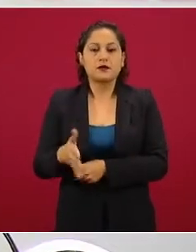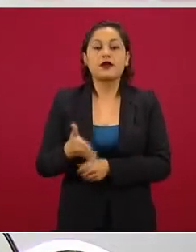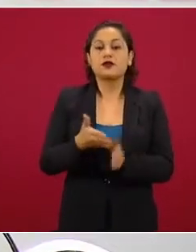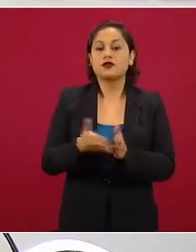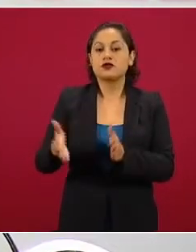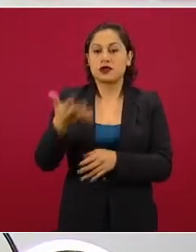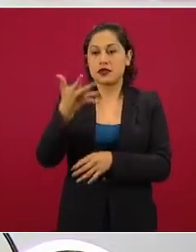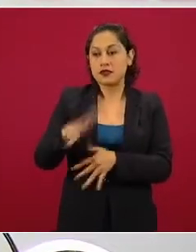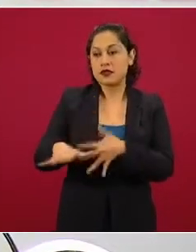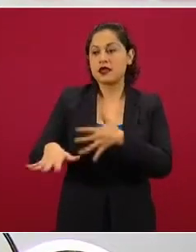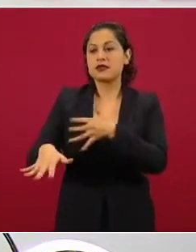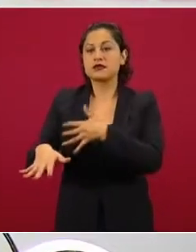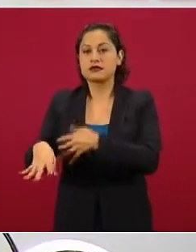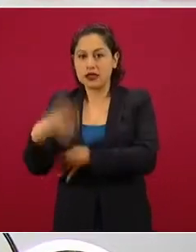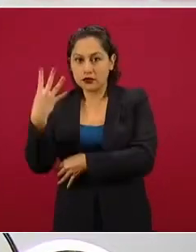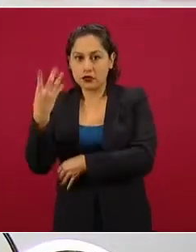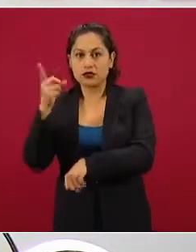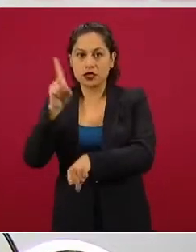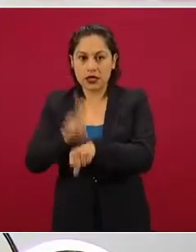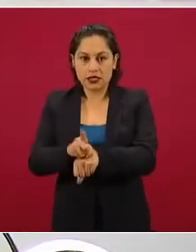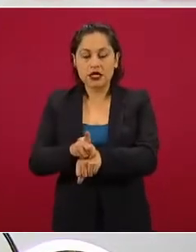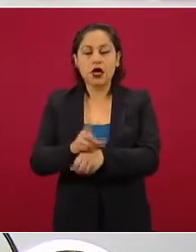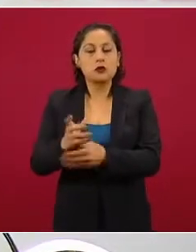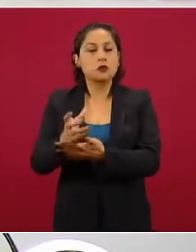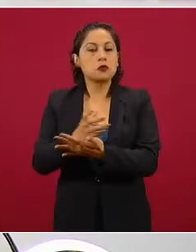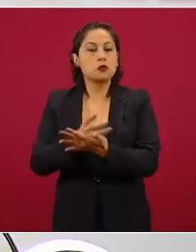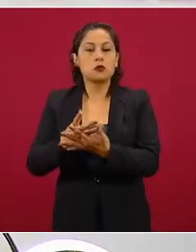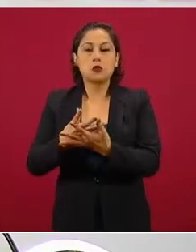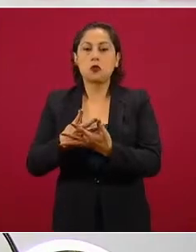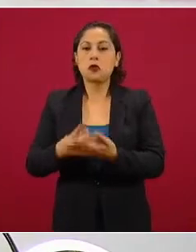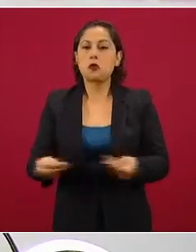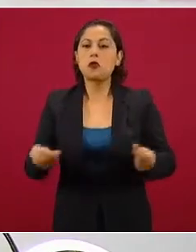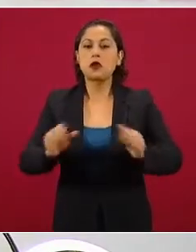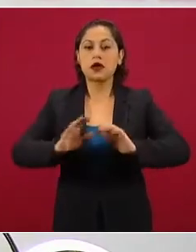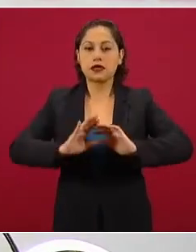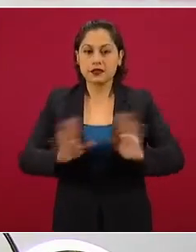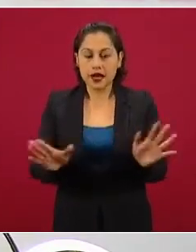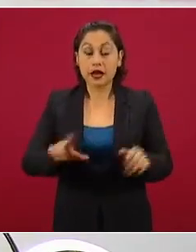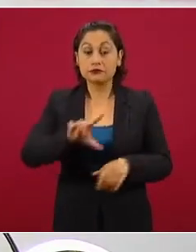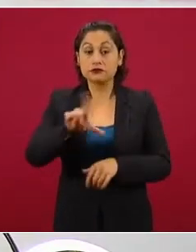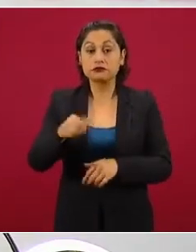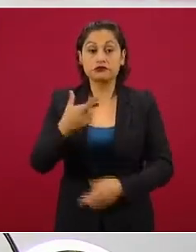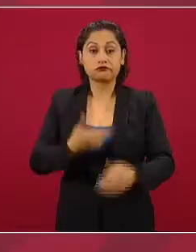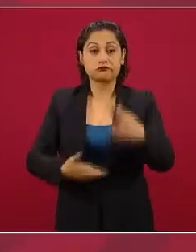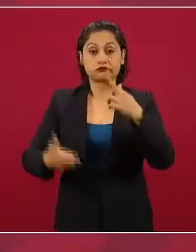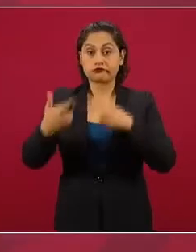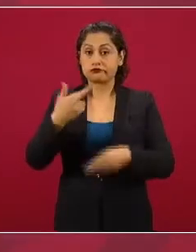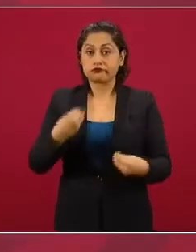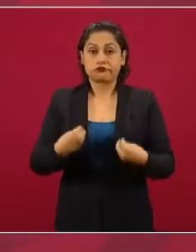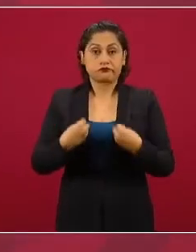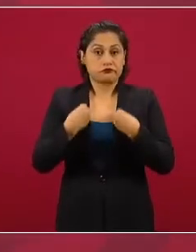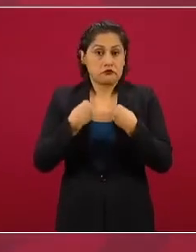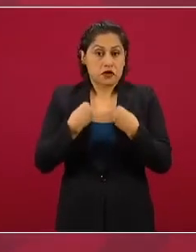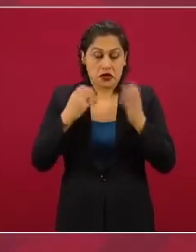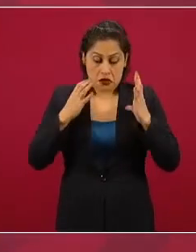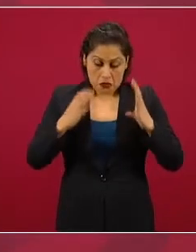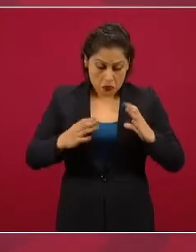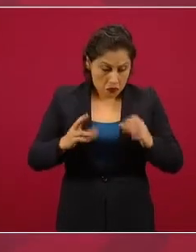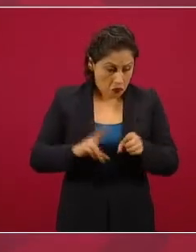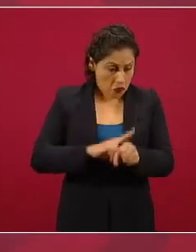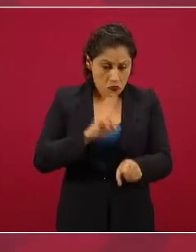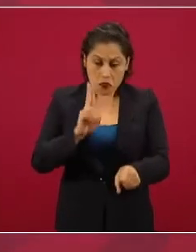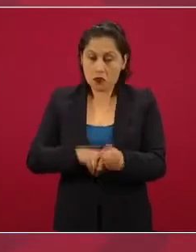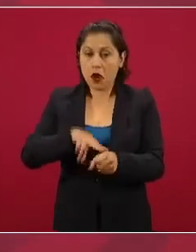días, dejan de ser contagiosas y tienen ya un restablecimiento de su organismo